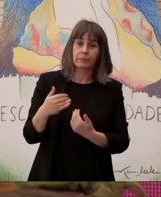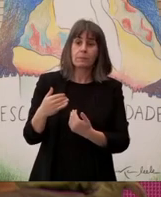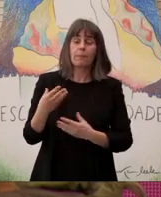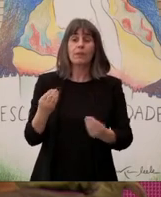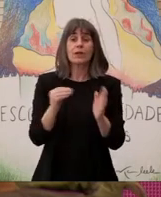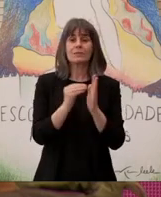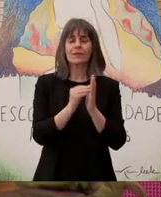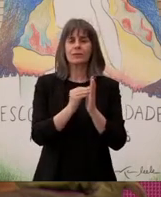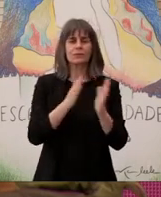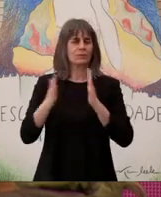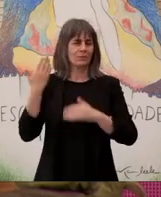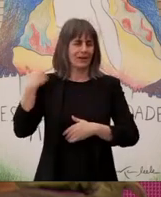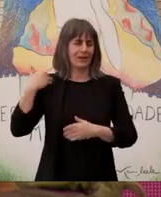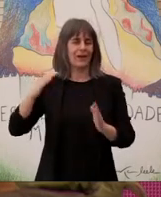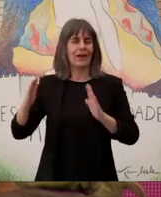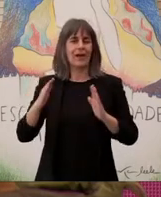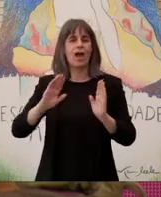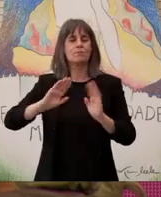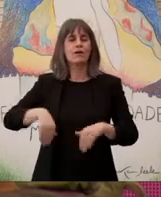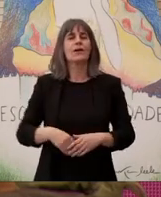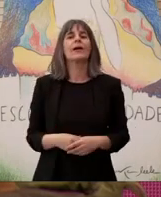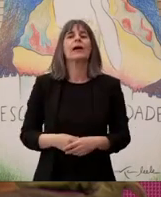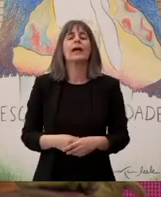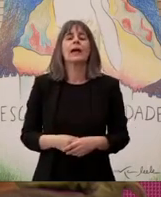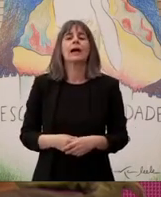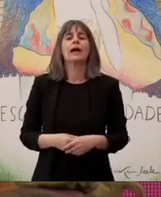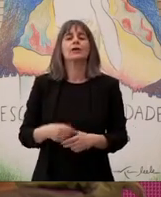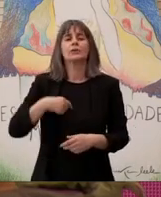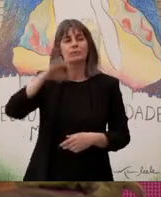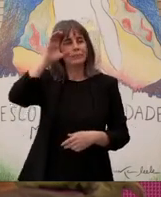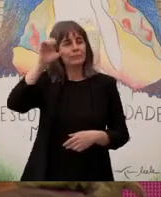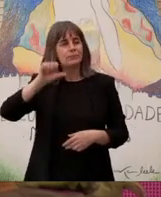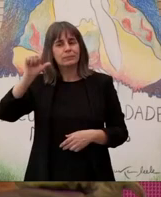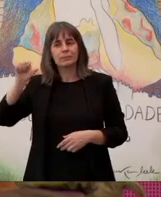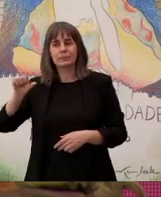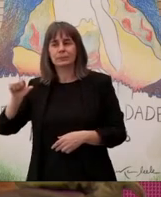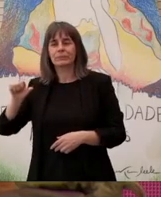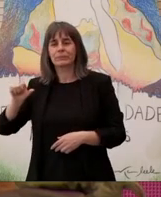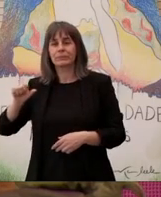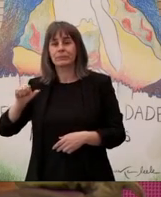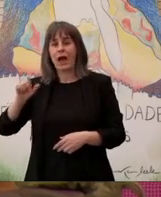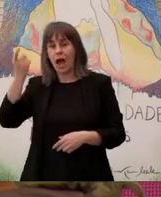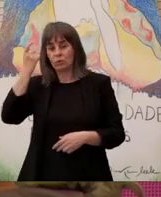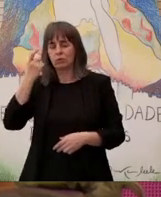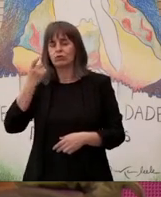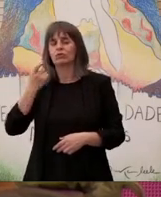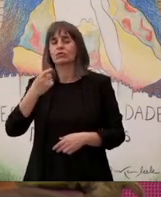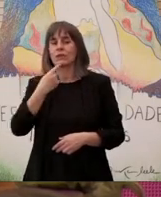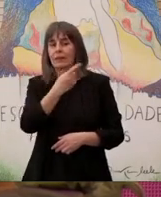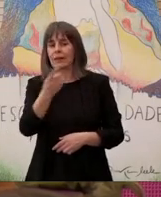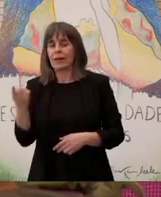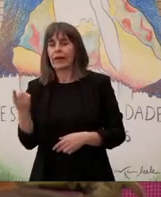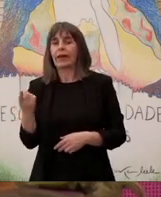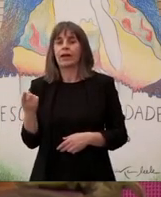co alumnado siempre es coito algo que me parece muy interesante A veces no yo digo alumnado preparado De oposición